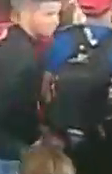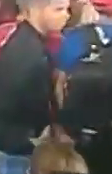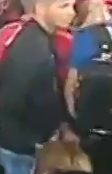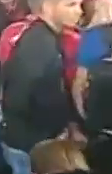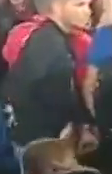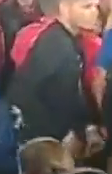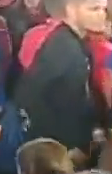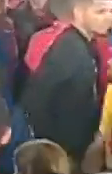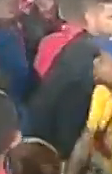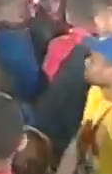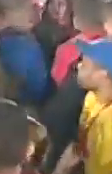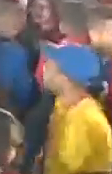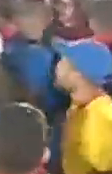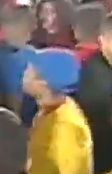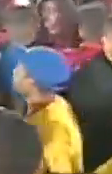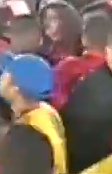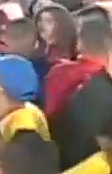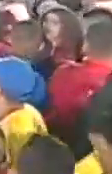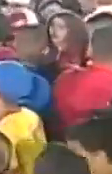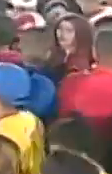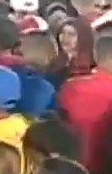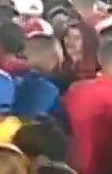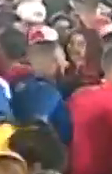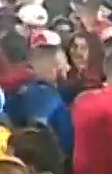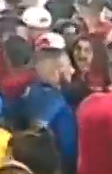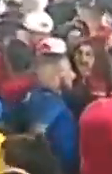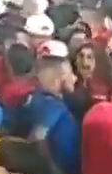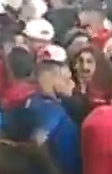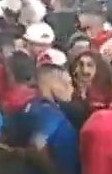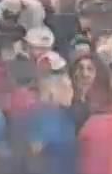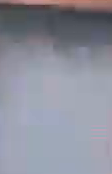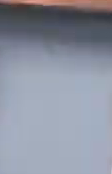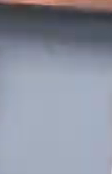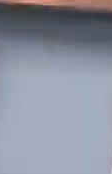de Venezolana de Televisión. Permíteme entrar a...